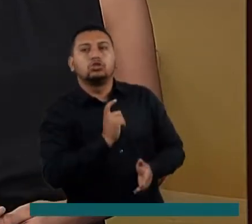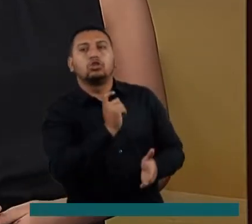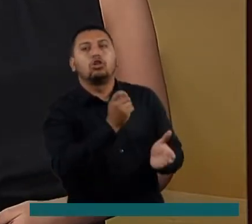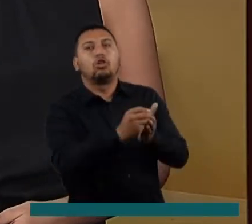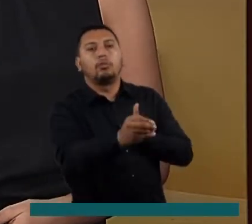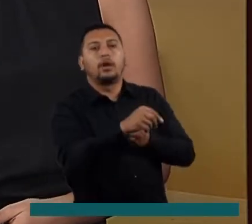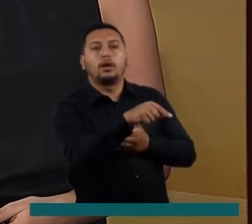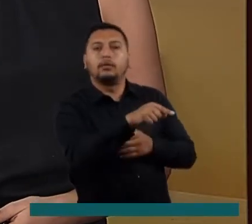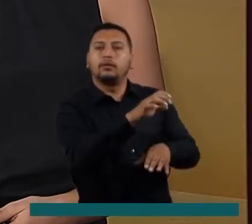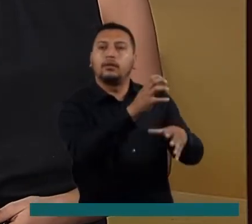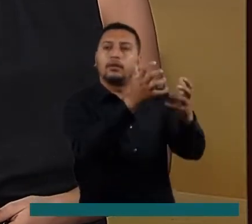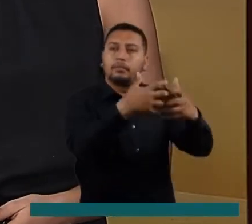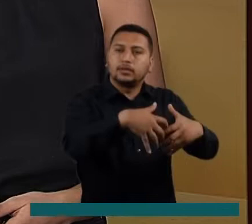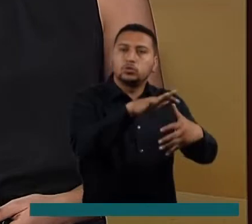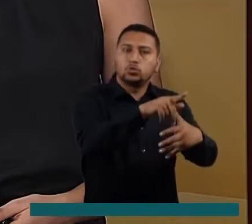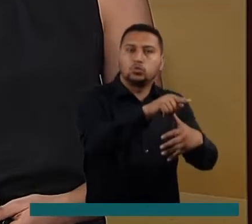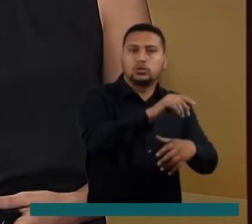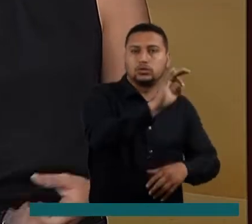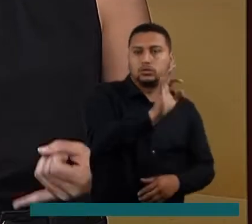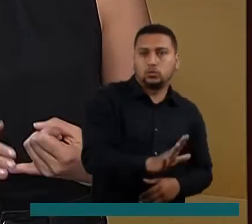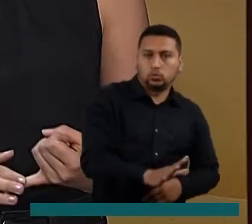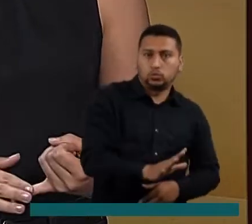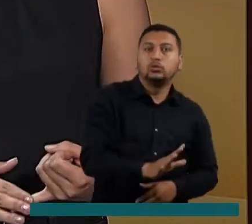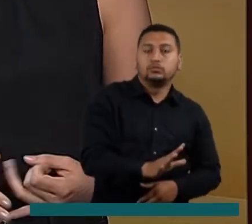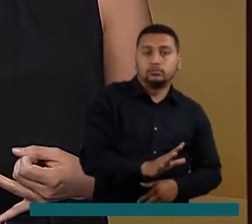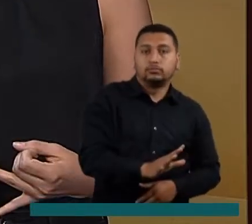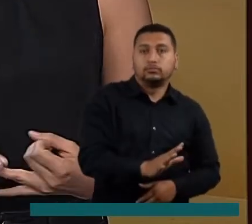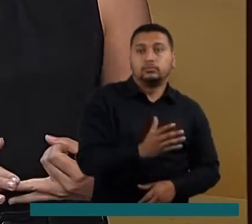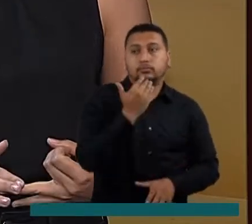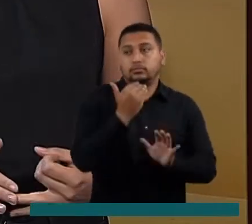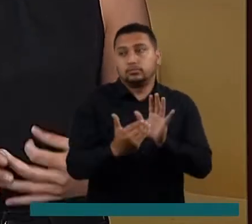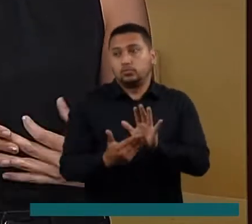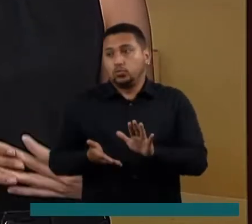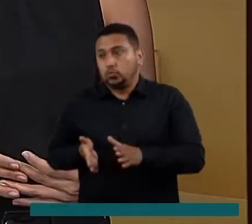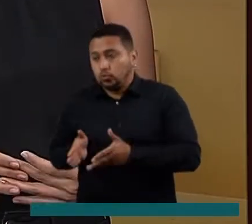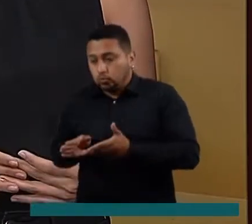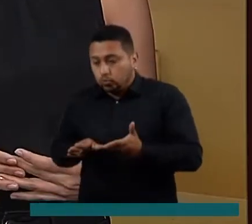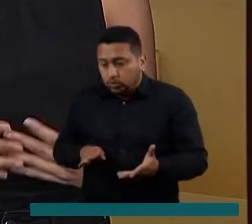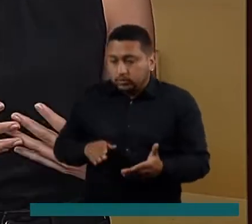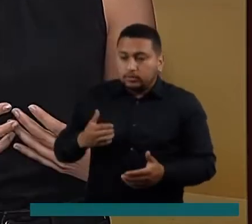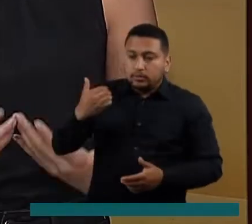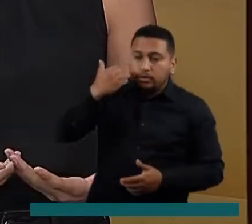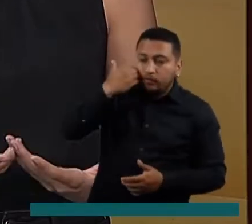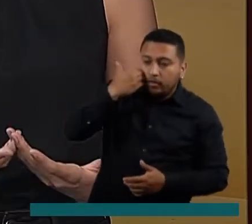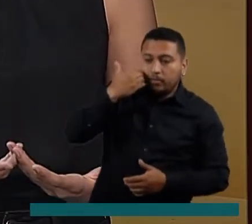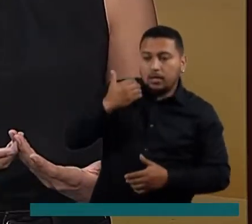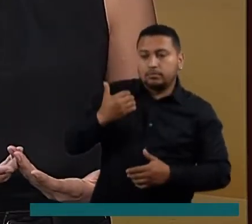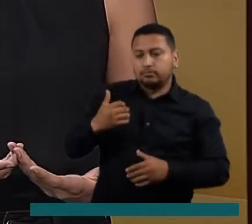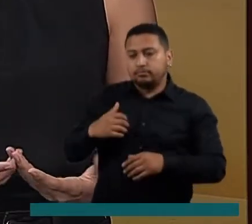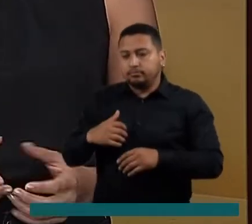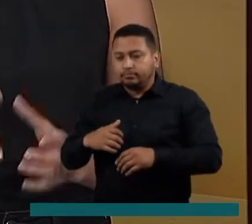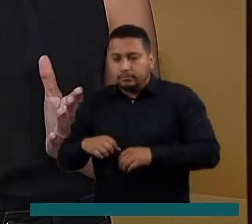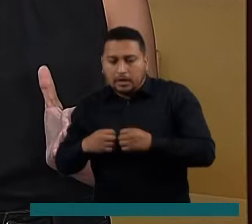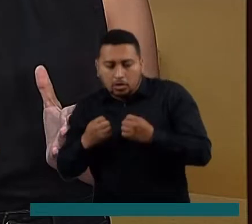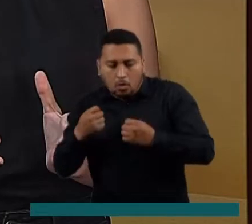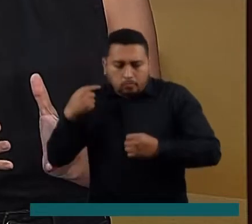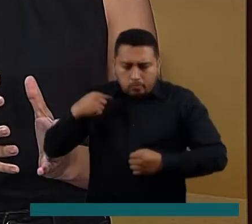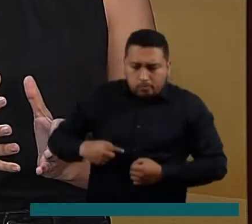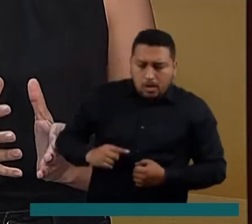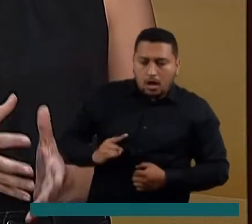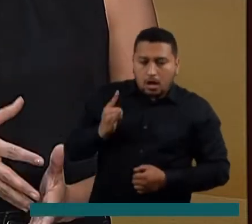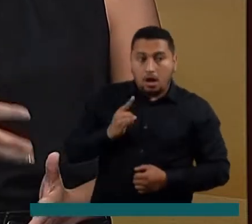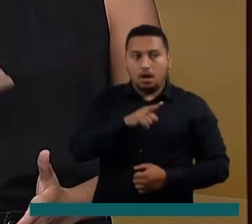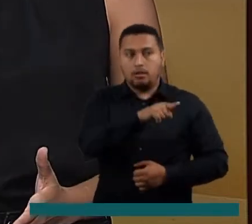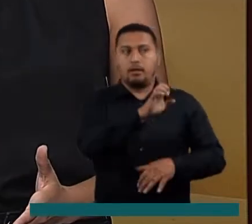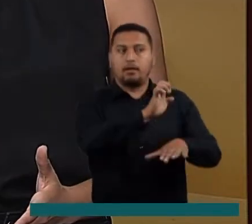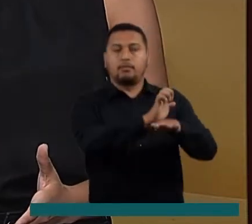que busca que en caso de que suframos un riesgo como la muerte, una enfermedad, un daño o pérdida de nuestros bienes, la entidad